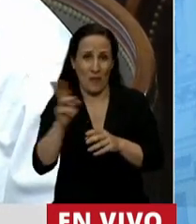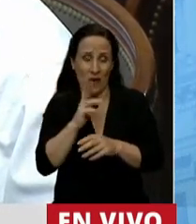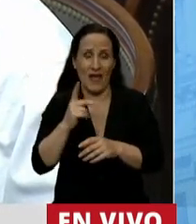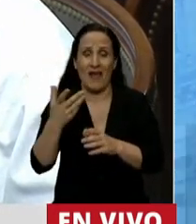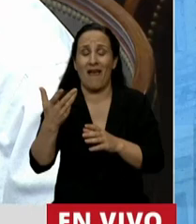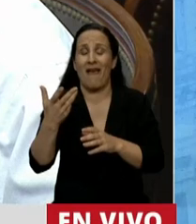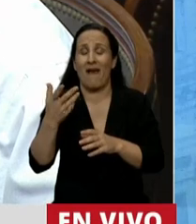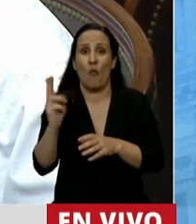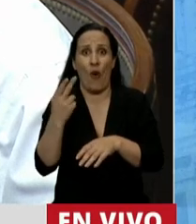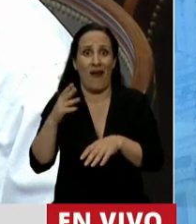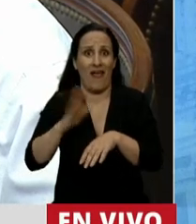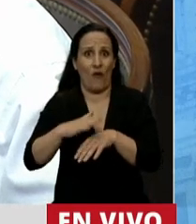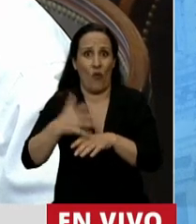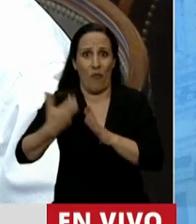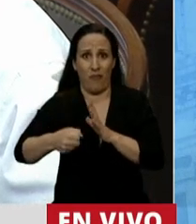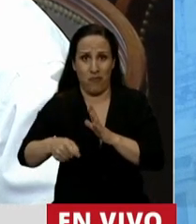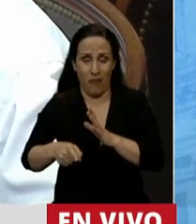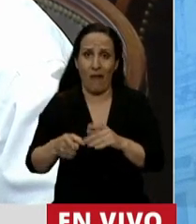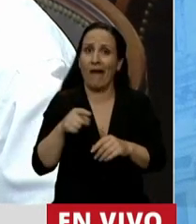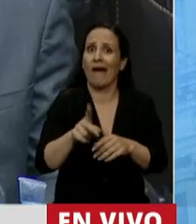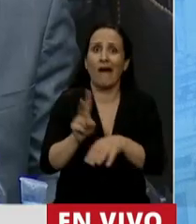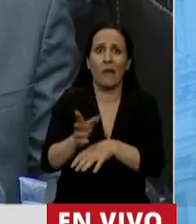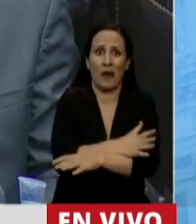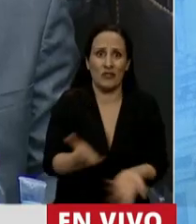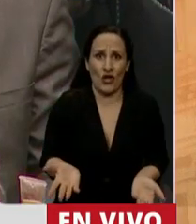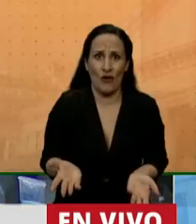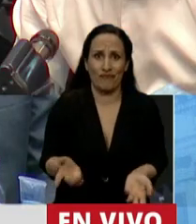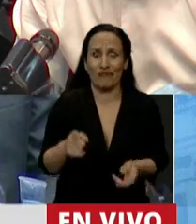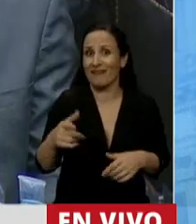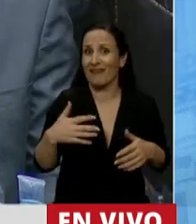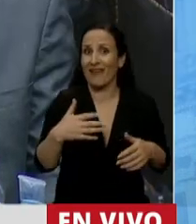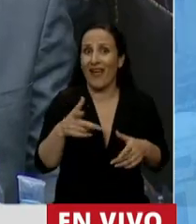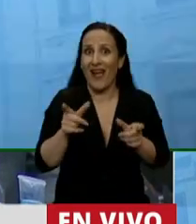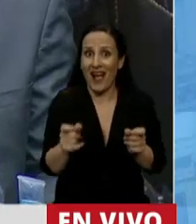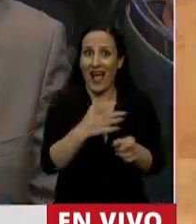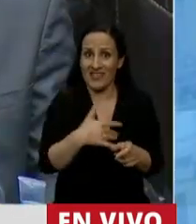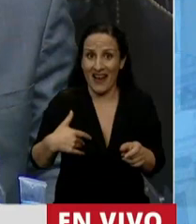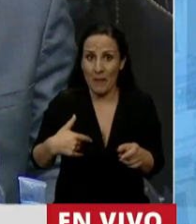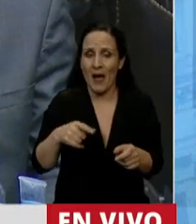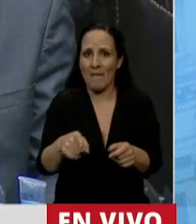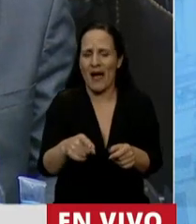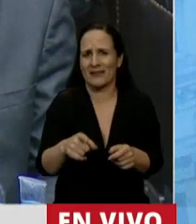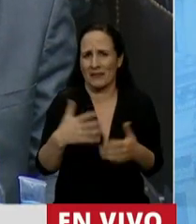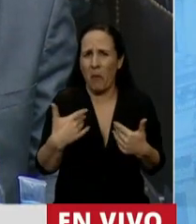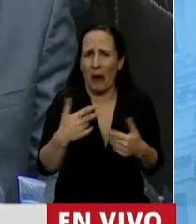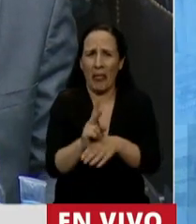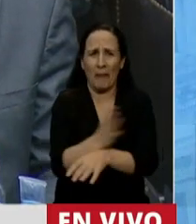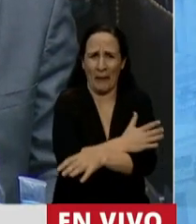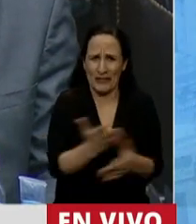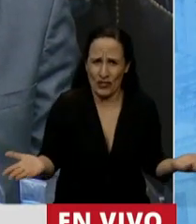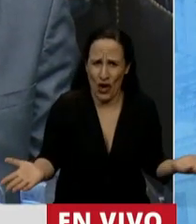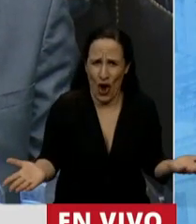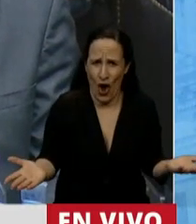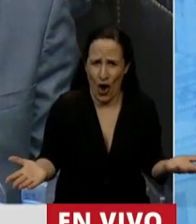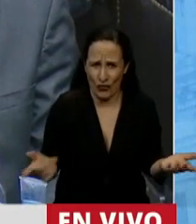se solucionan con prevención. En el cáncer de mama, más del 90% de los casos se pueden prevenir. Es por eso que hay